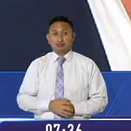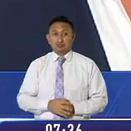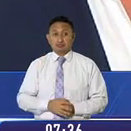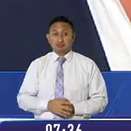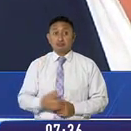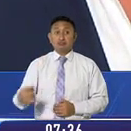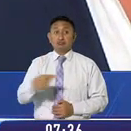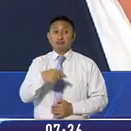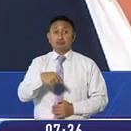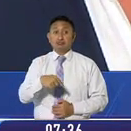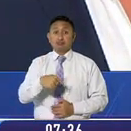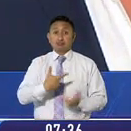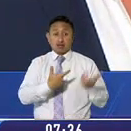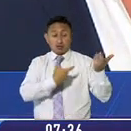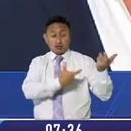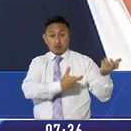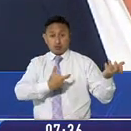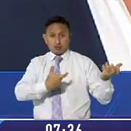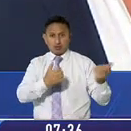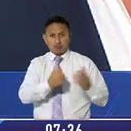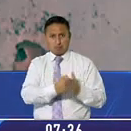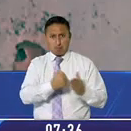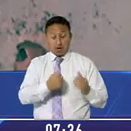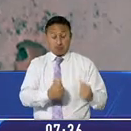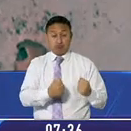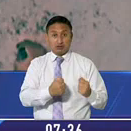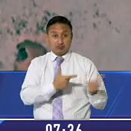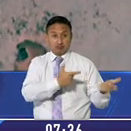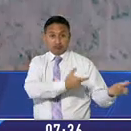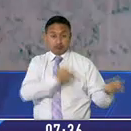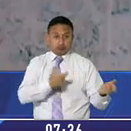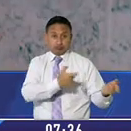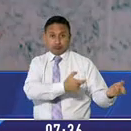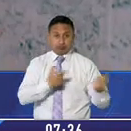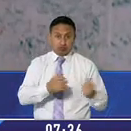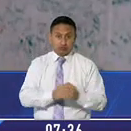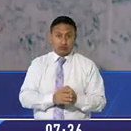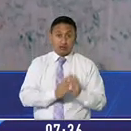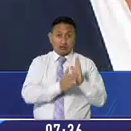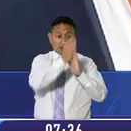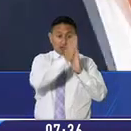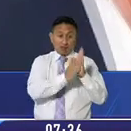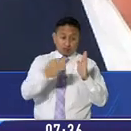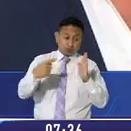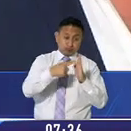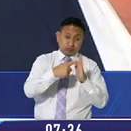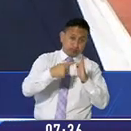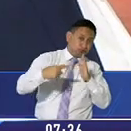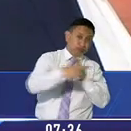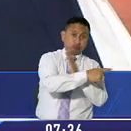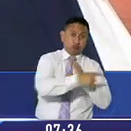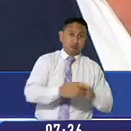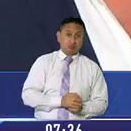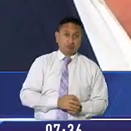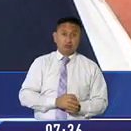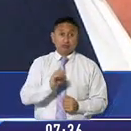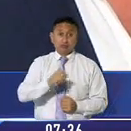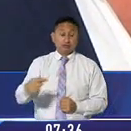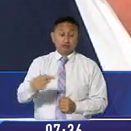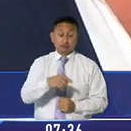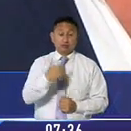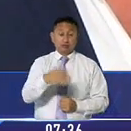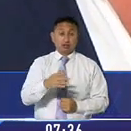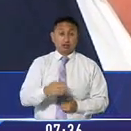fusiles de alto impacto que pueden atravesar inclusive hasta paredes, generando realmente un alto poder